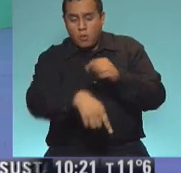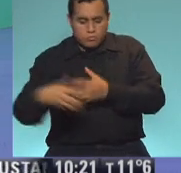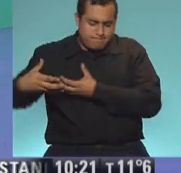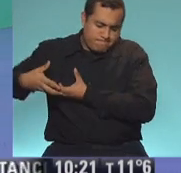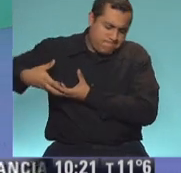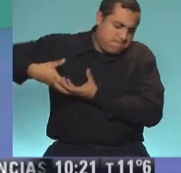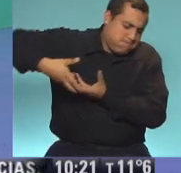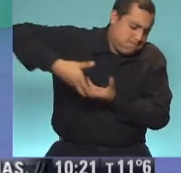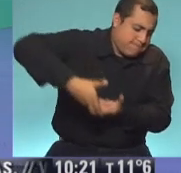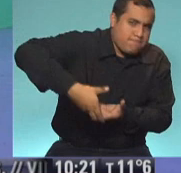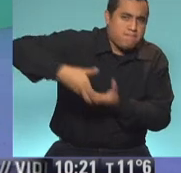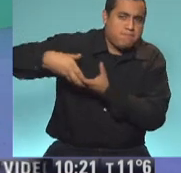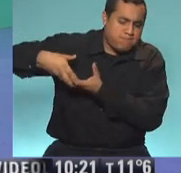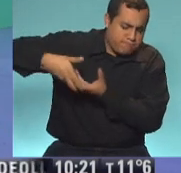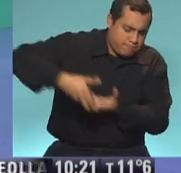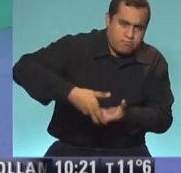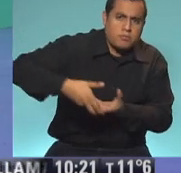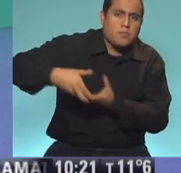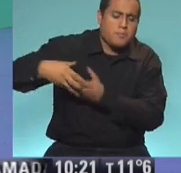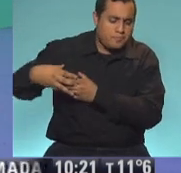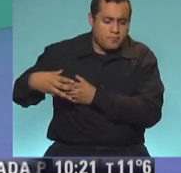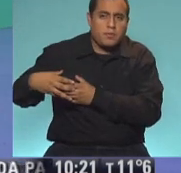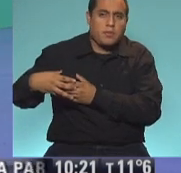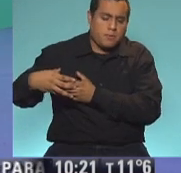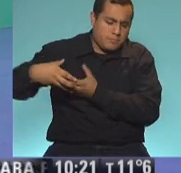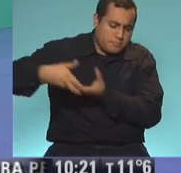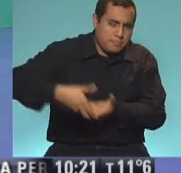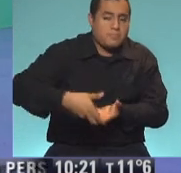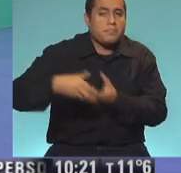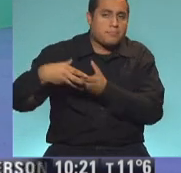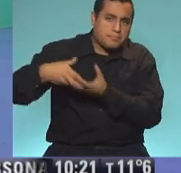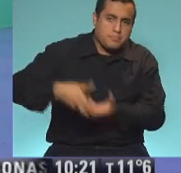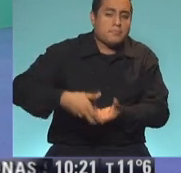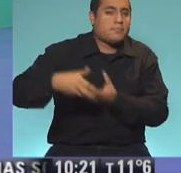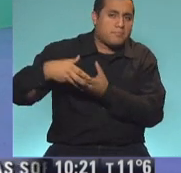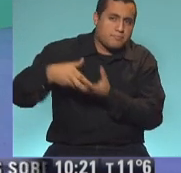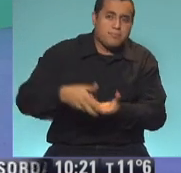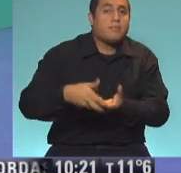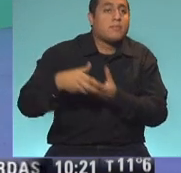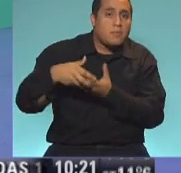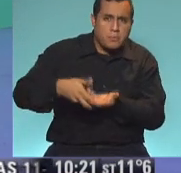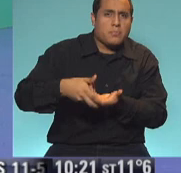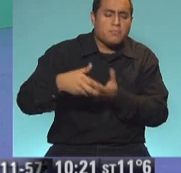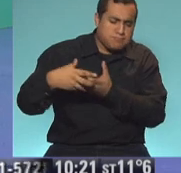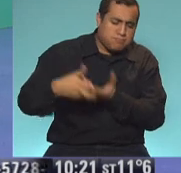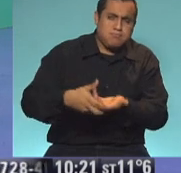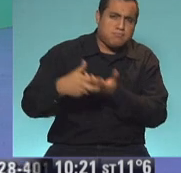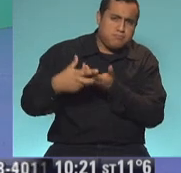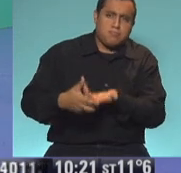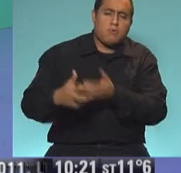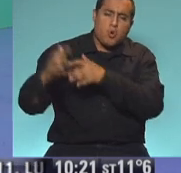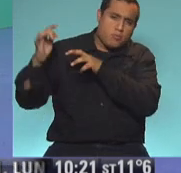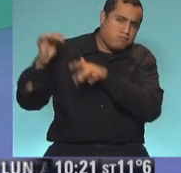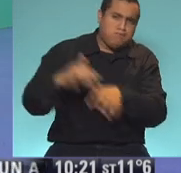Todo, todo. Y dale mar, y dale mar, y dale mar, entrando por el pozo